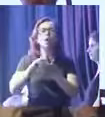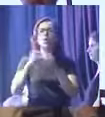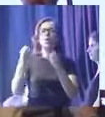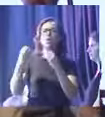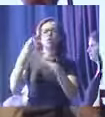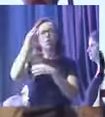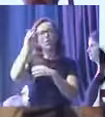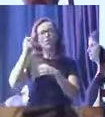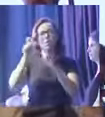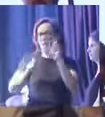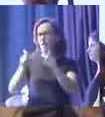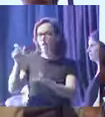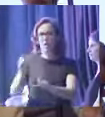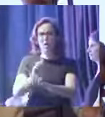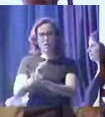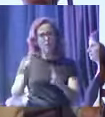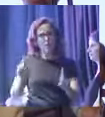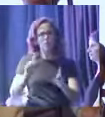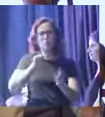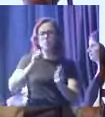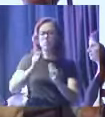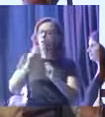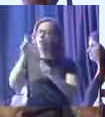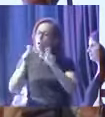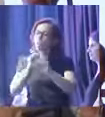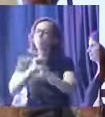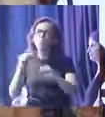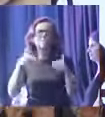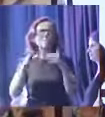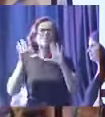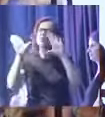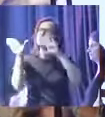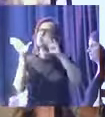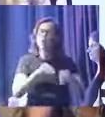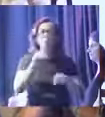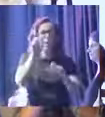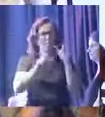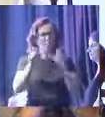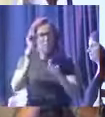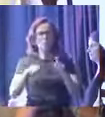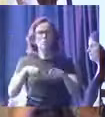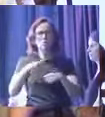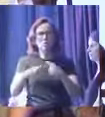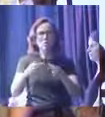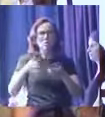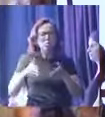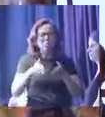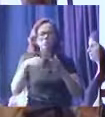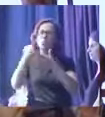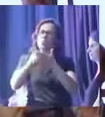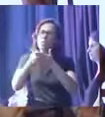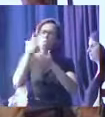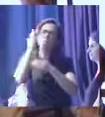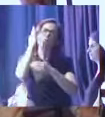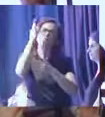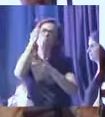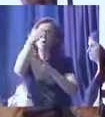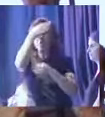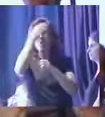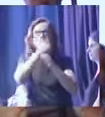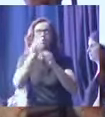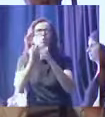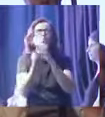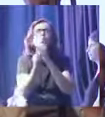en esa transformación. Que nadie quede atrás en el avance hacia el futuro. Ese concepto